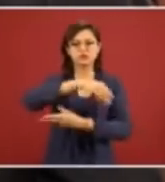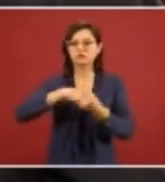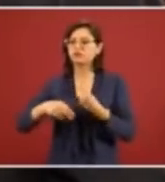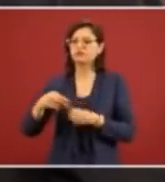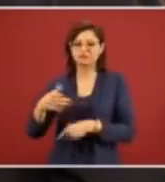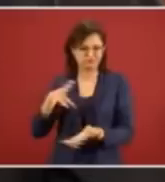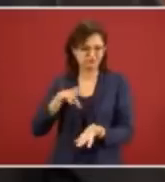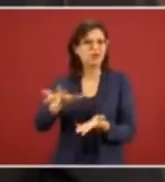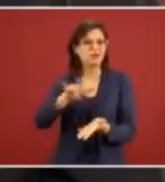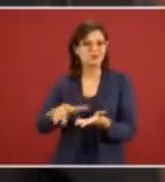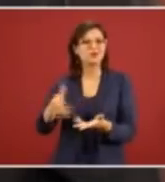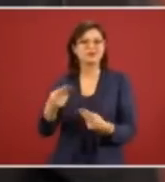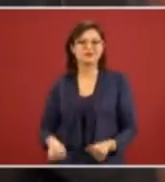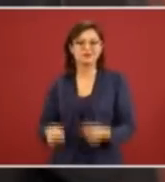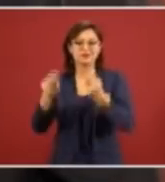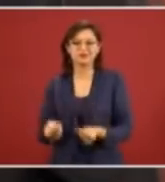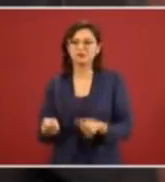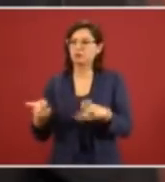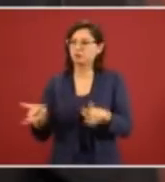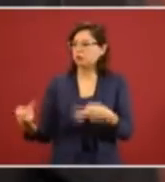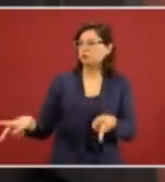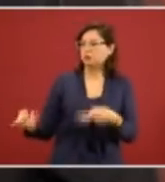negocios venden.